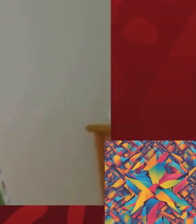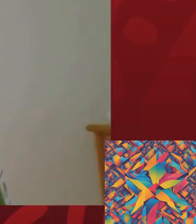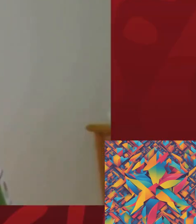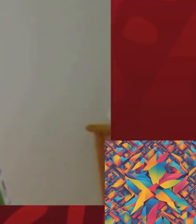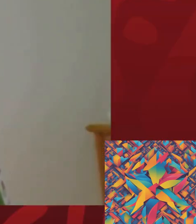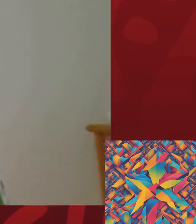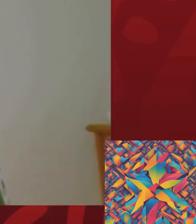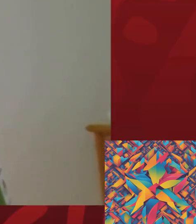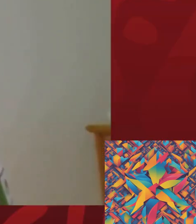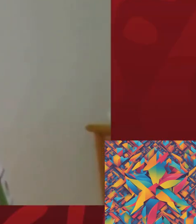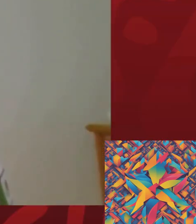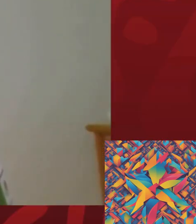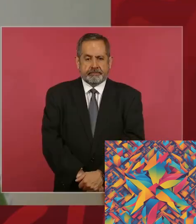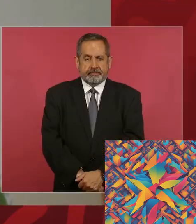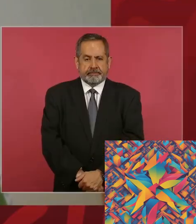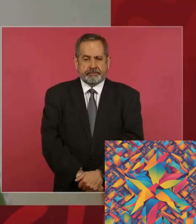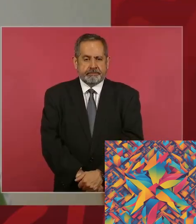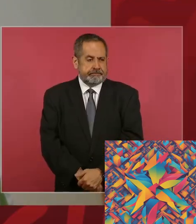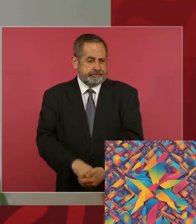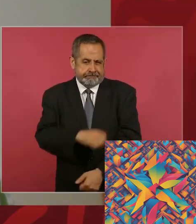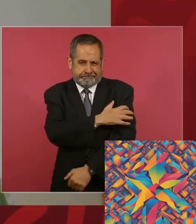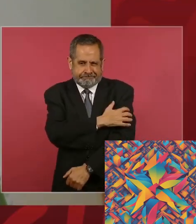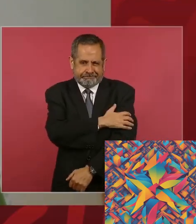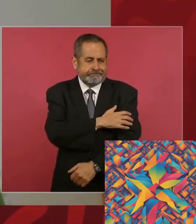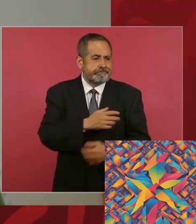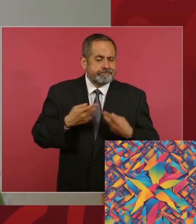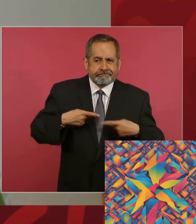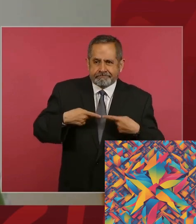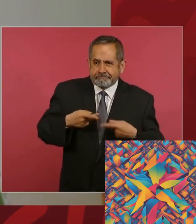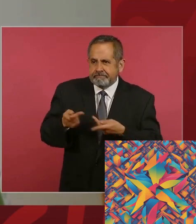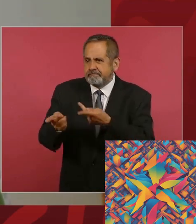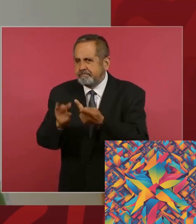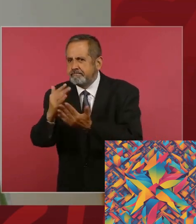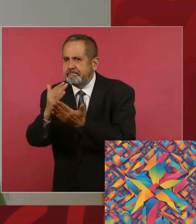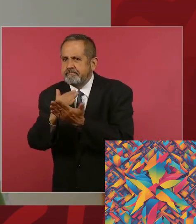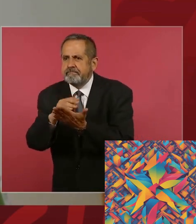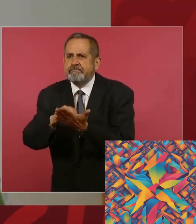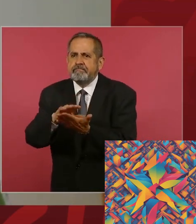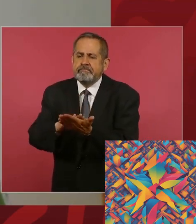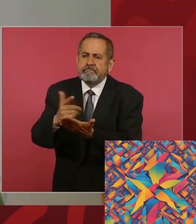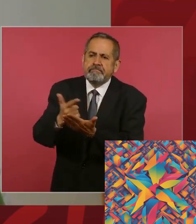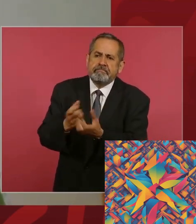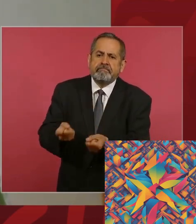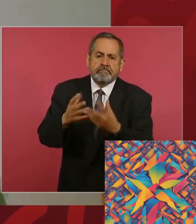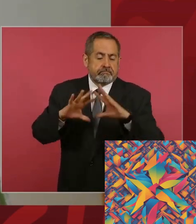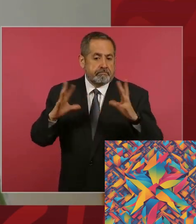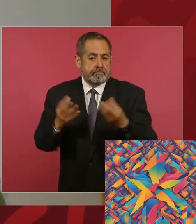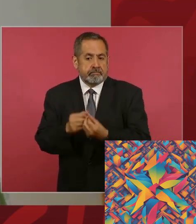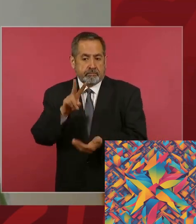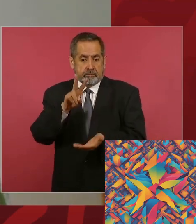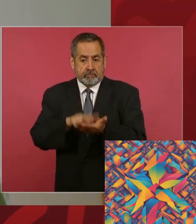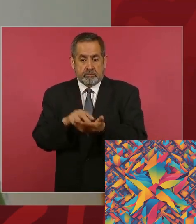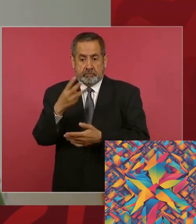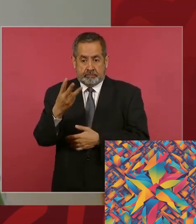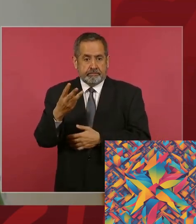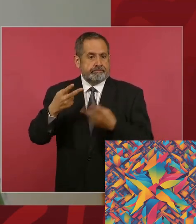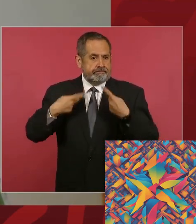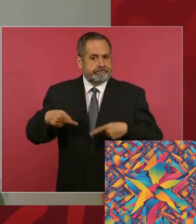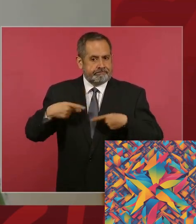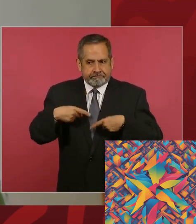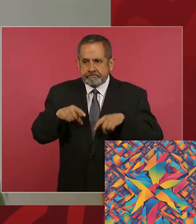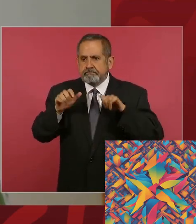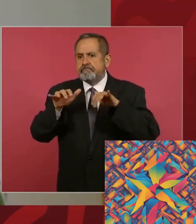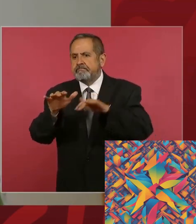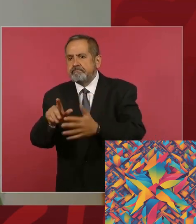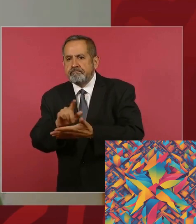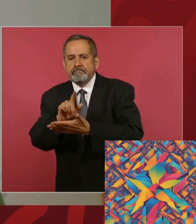son un ejemplo de esperanza y fortaleza en tiempos difíciles juntos están construyendo un futuro más brillante y prometedor